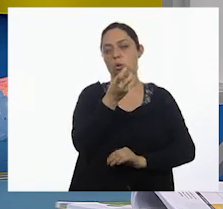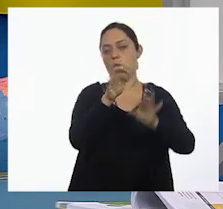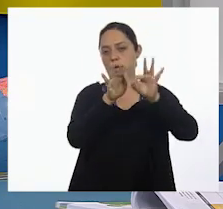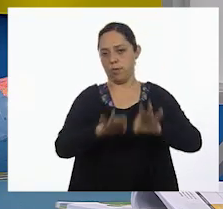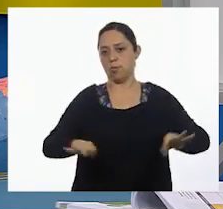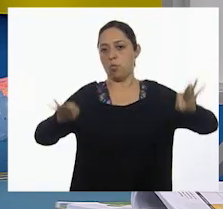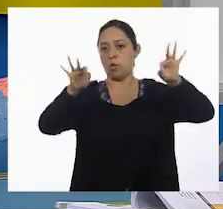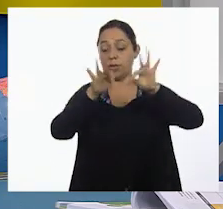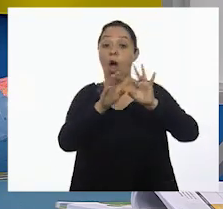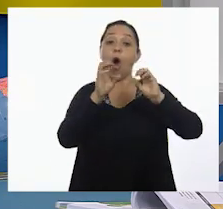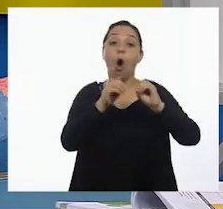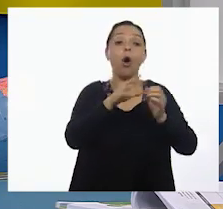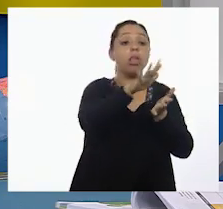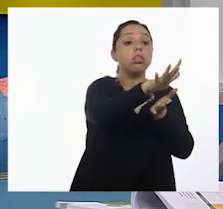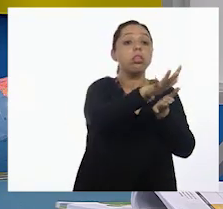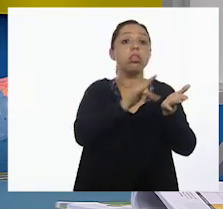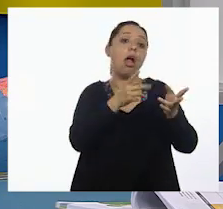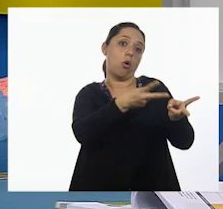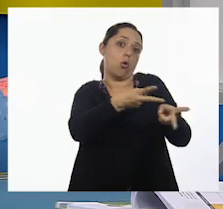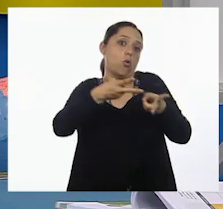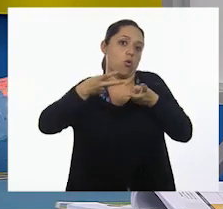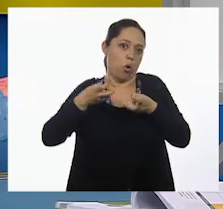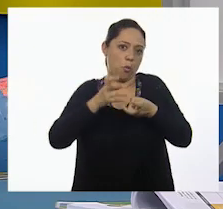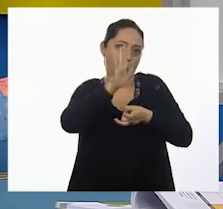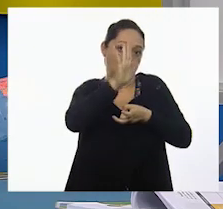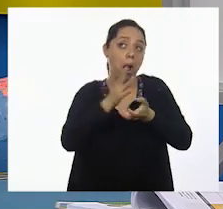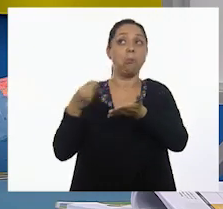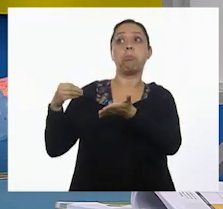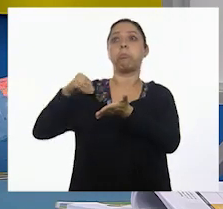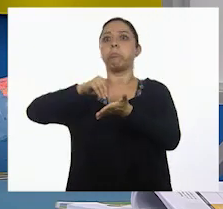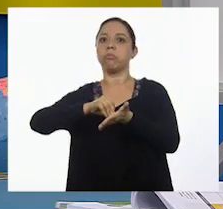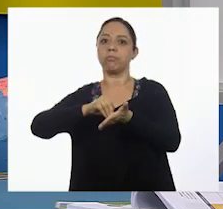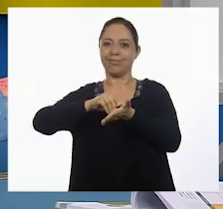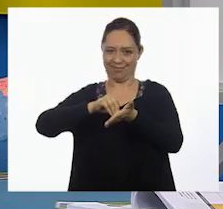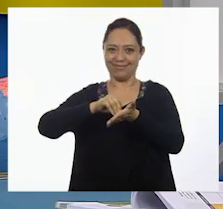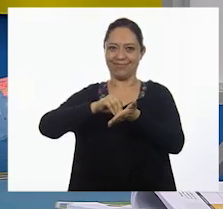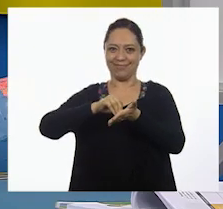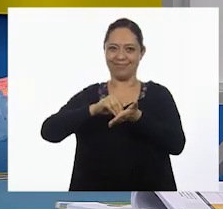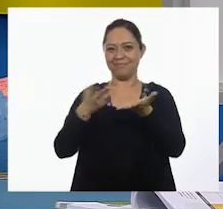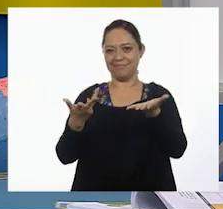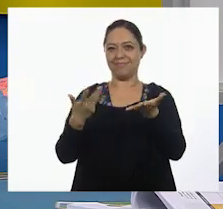de un plagio y precisamente comentamos un ejemplo.